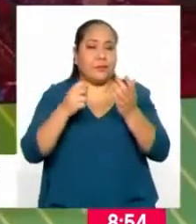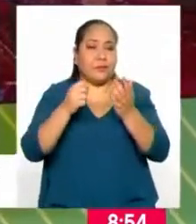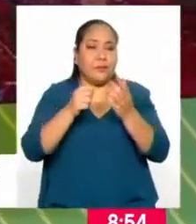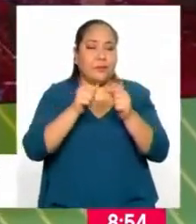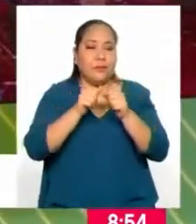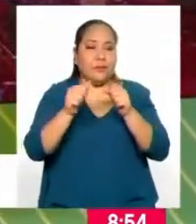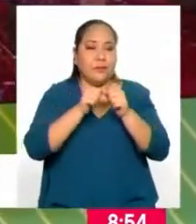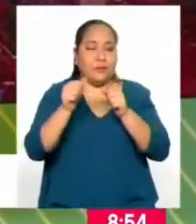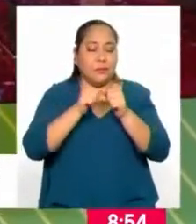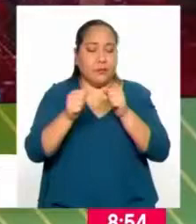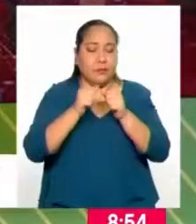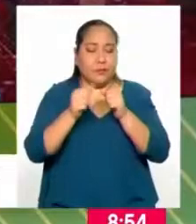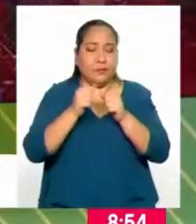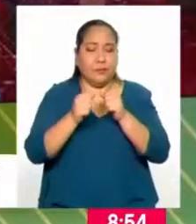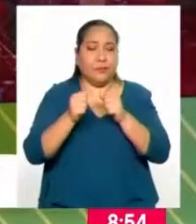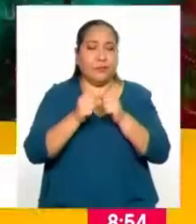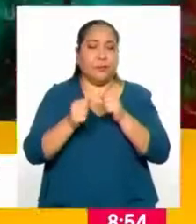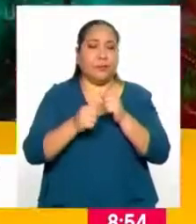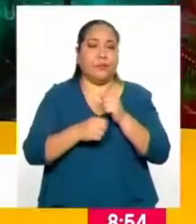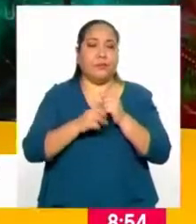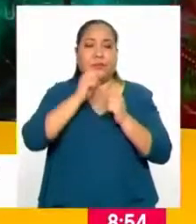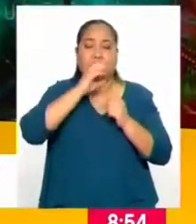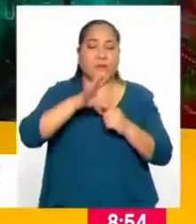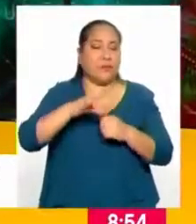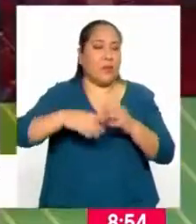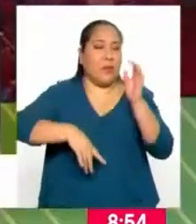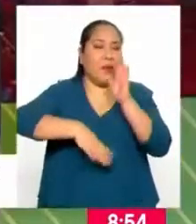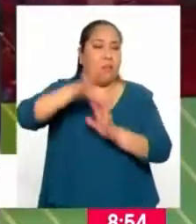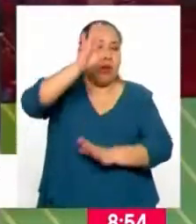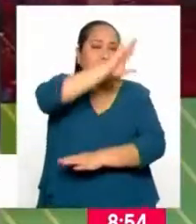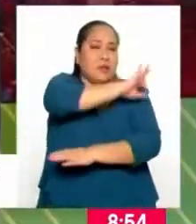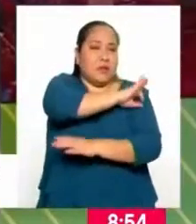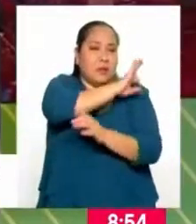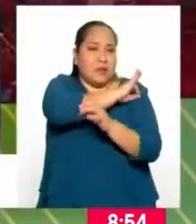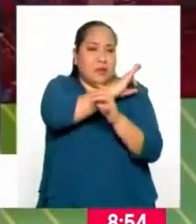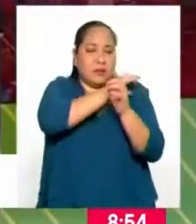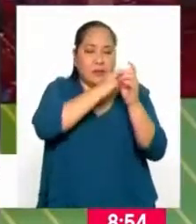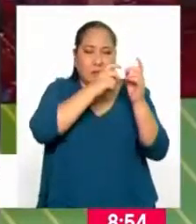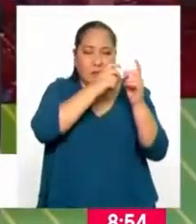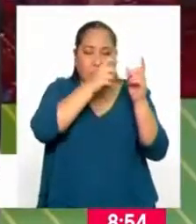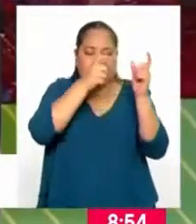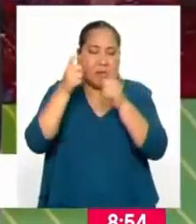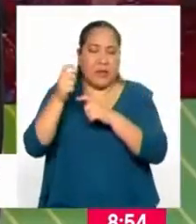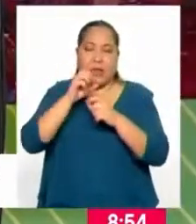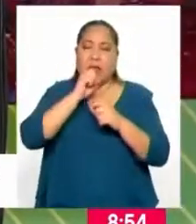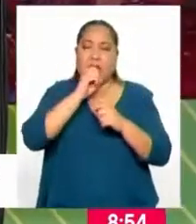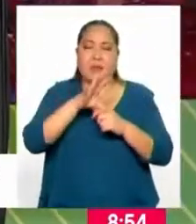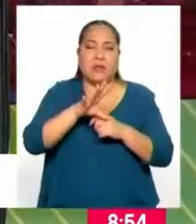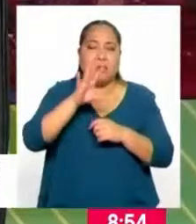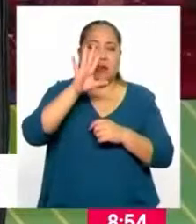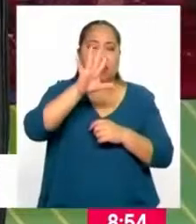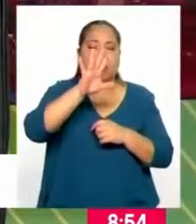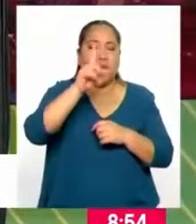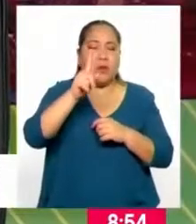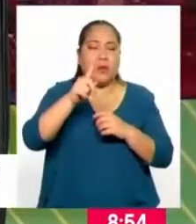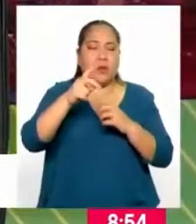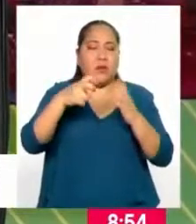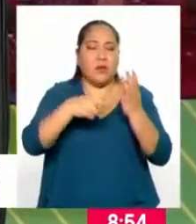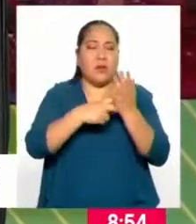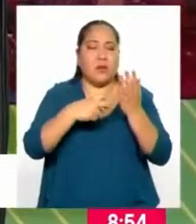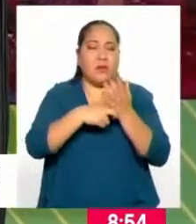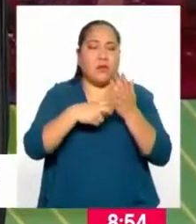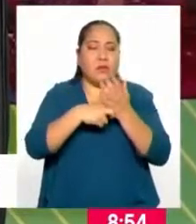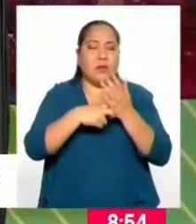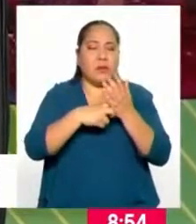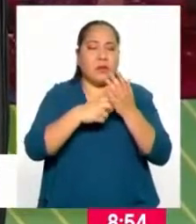citado en su momento de parte de la Fiscalía... ¿Se habla de más de 50 casos? 51, se decía, pero... ¿Es cierto eso? Pero lo que ocurre es que están tomando en